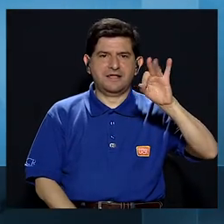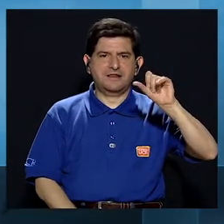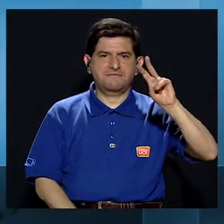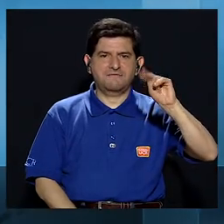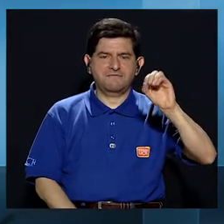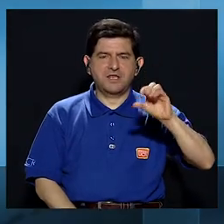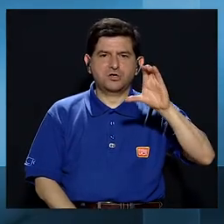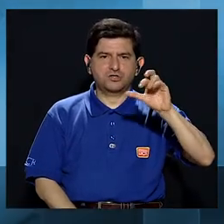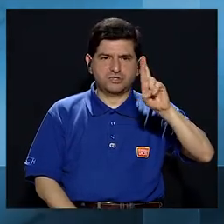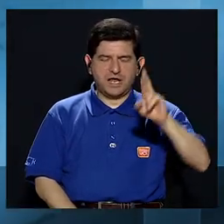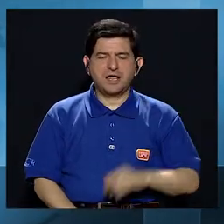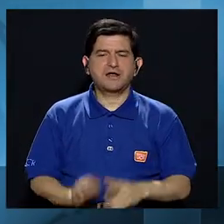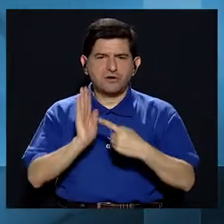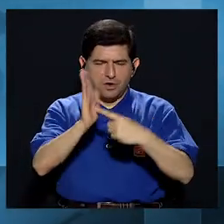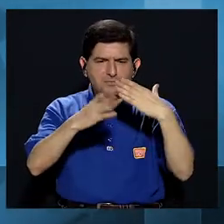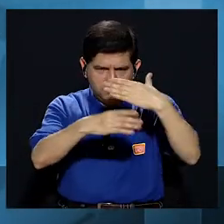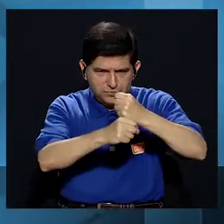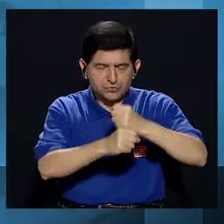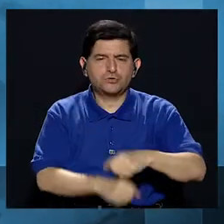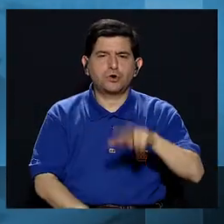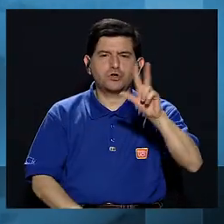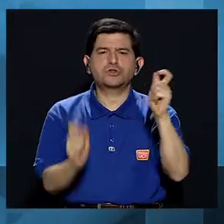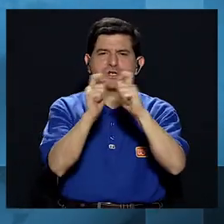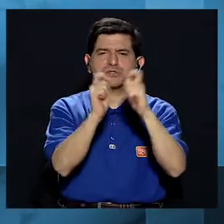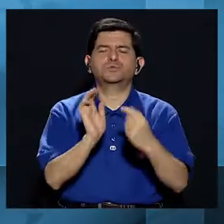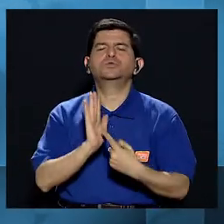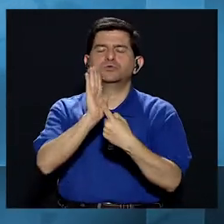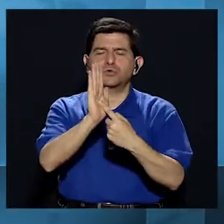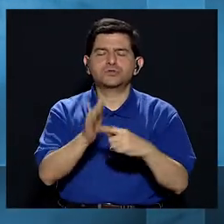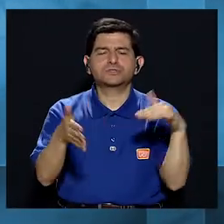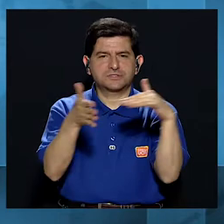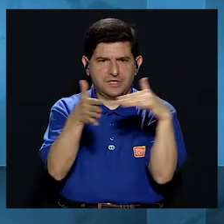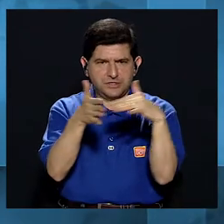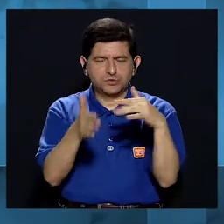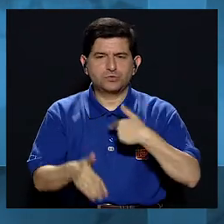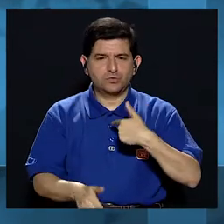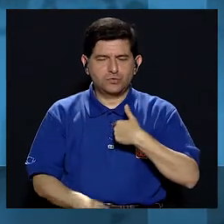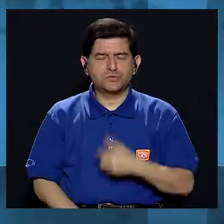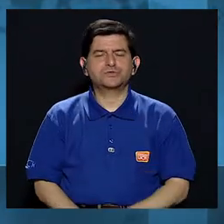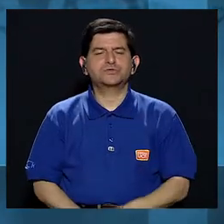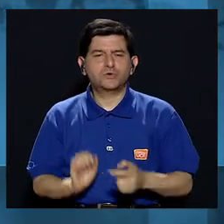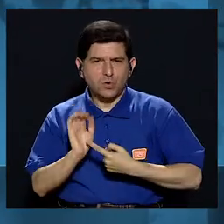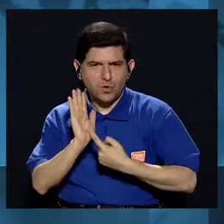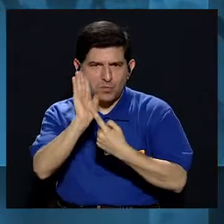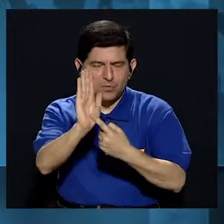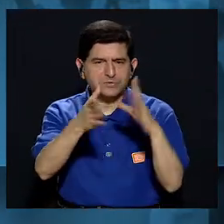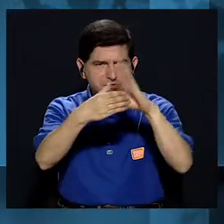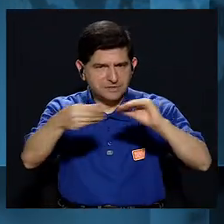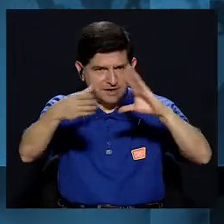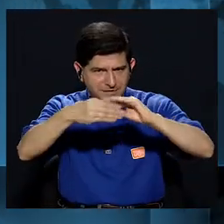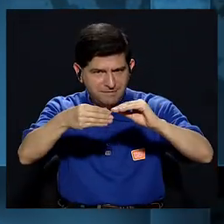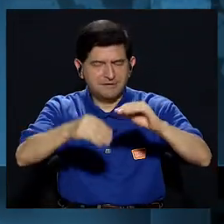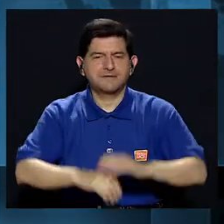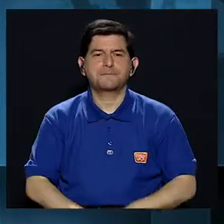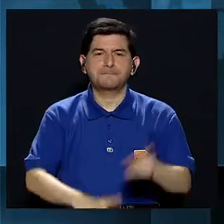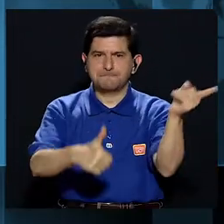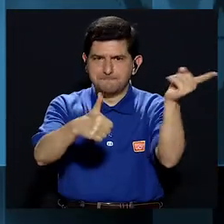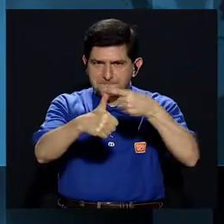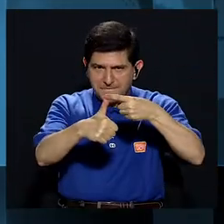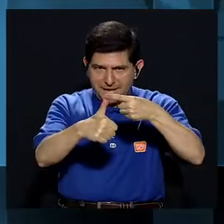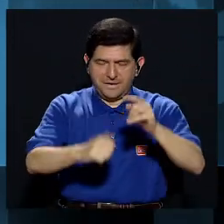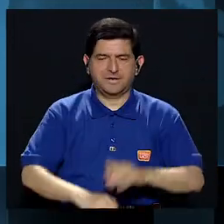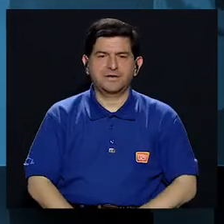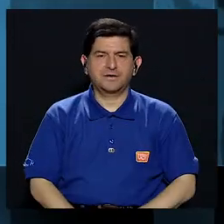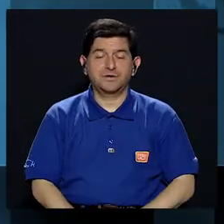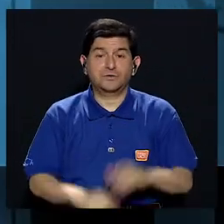un valioso recuento. Tomaré tres puntos de este estudio para hacerle eco con este comentario. El primero es